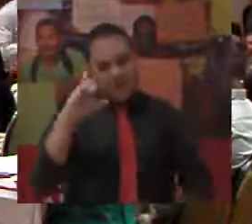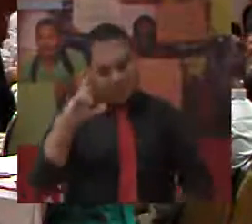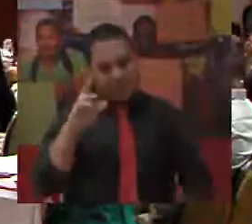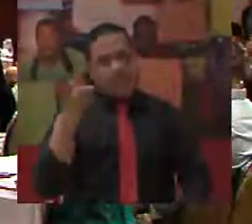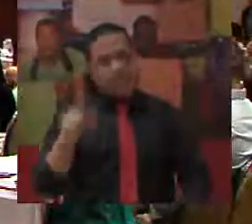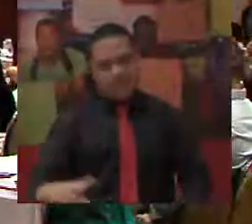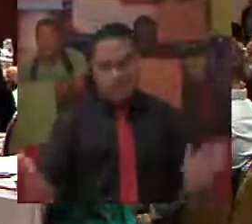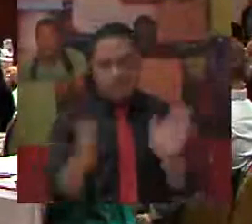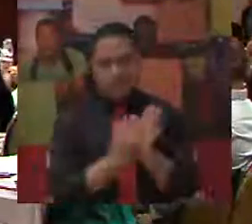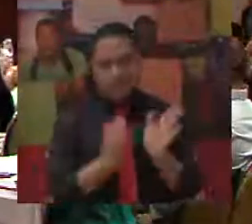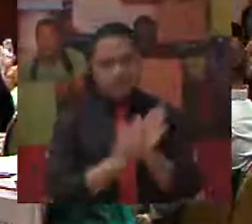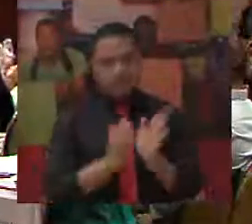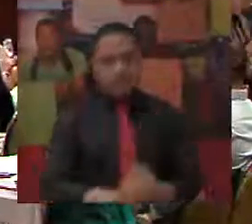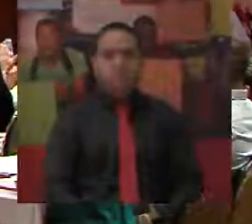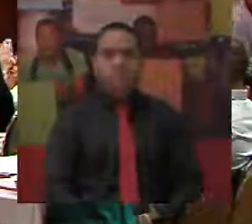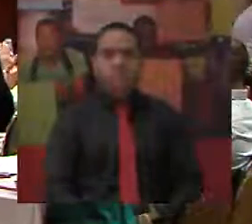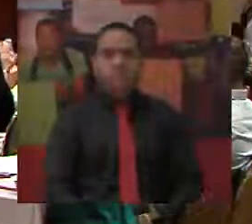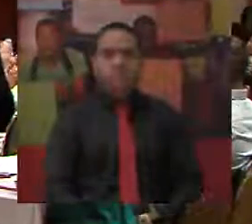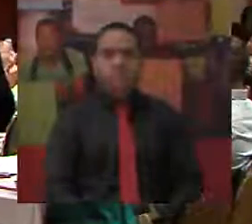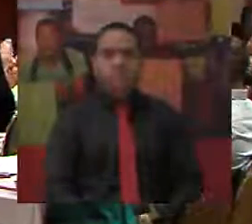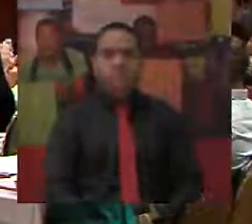Reintegración.